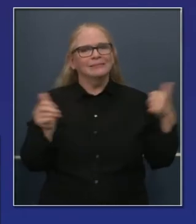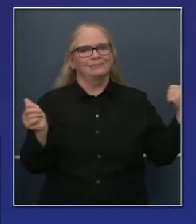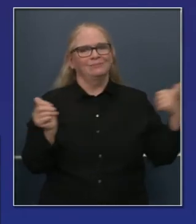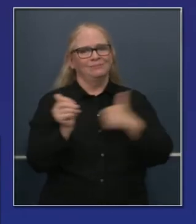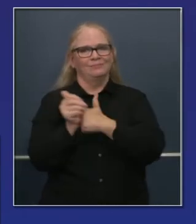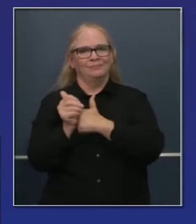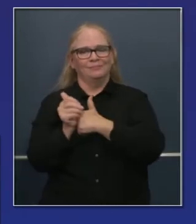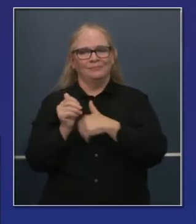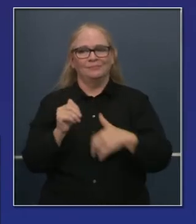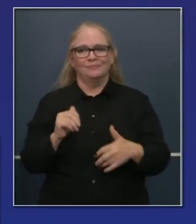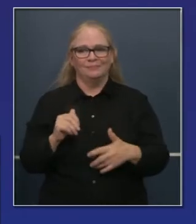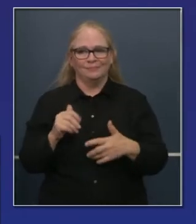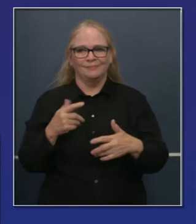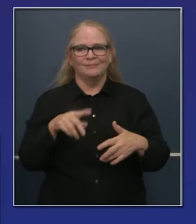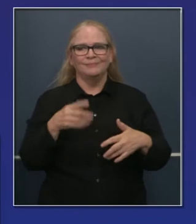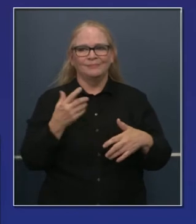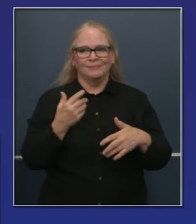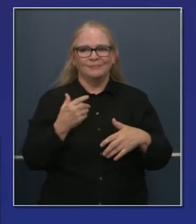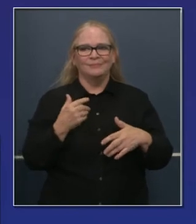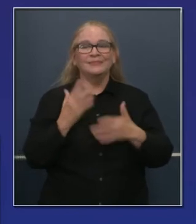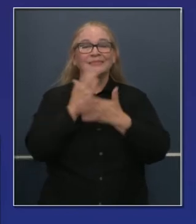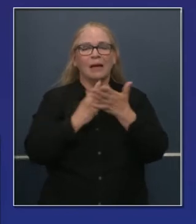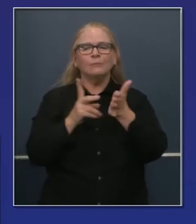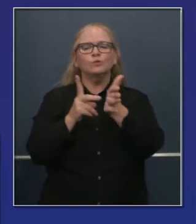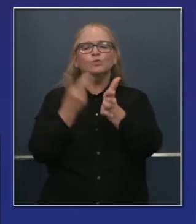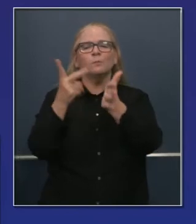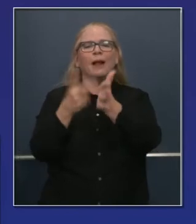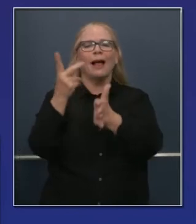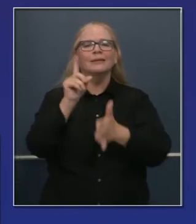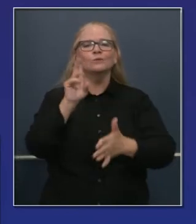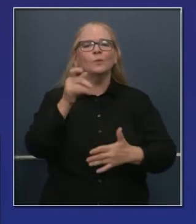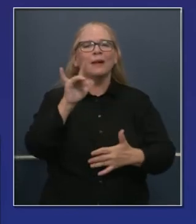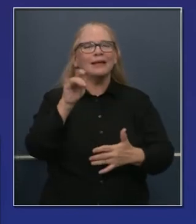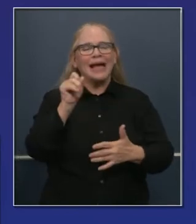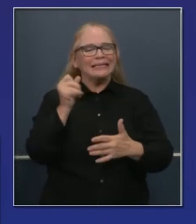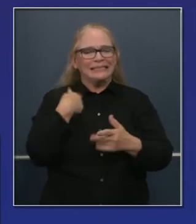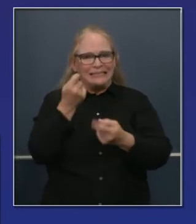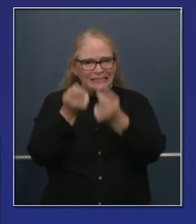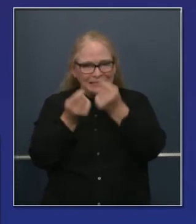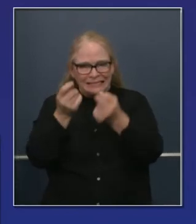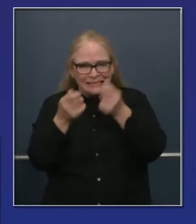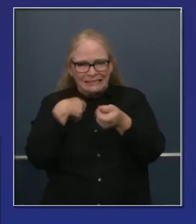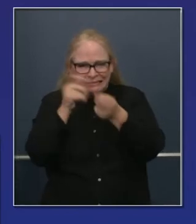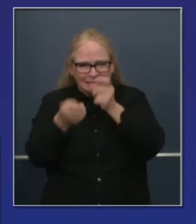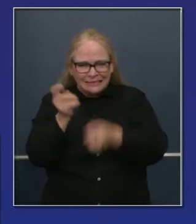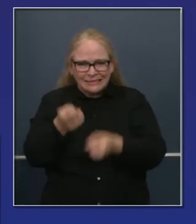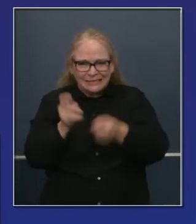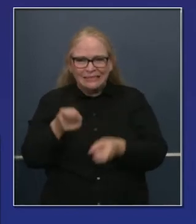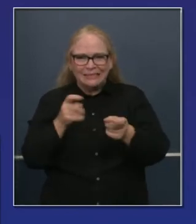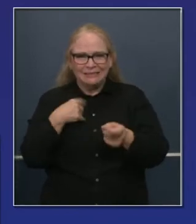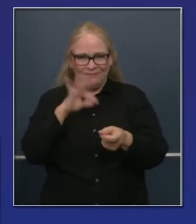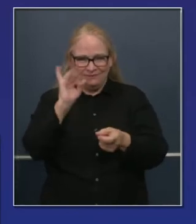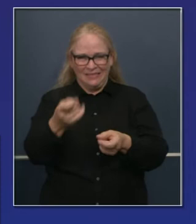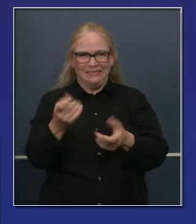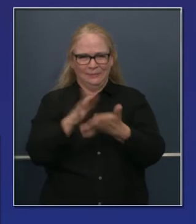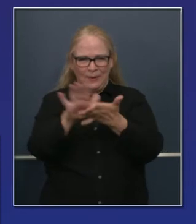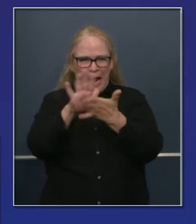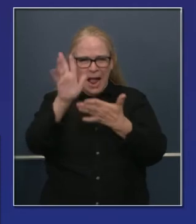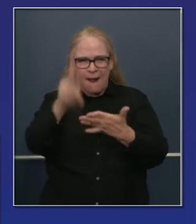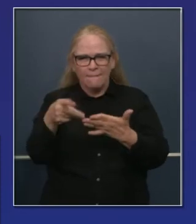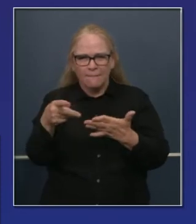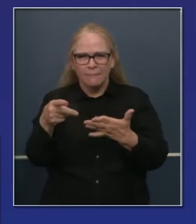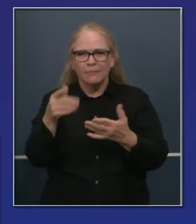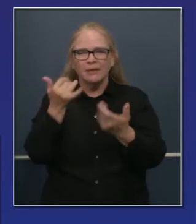había muchos que habían sido duplicados así que pudimos tener un nuevo denominador